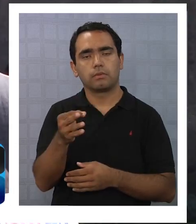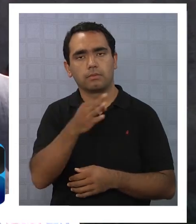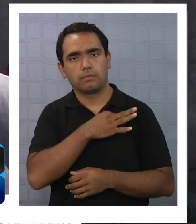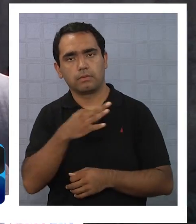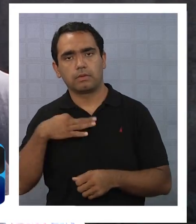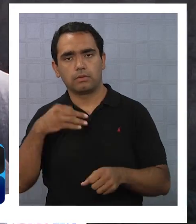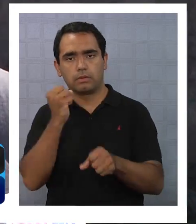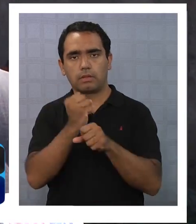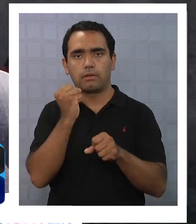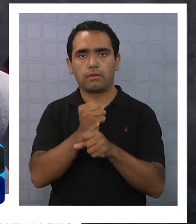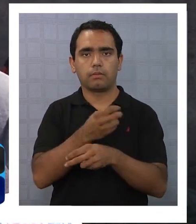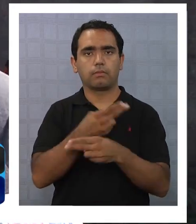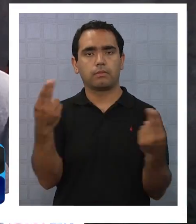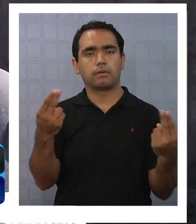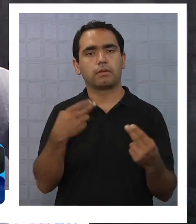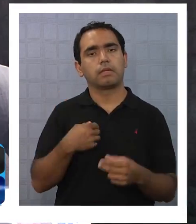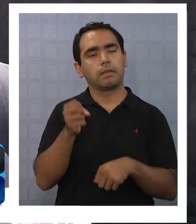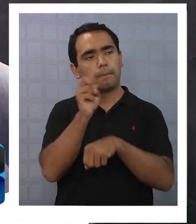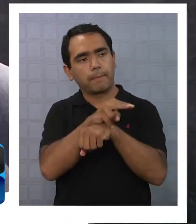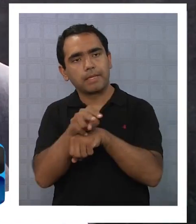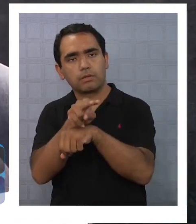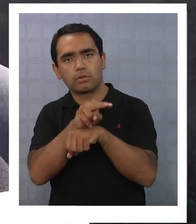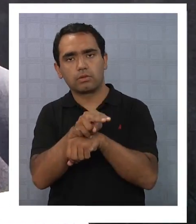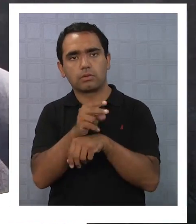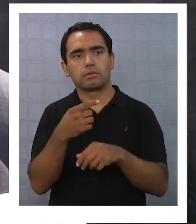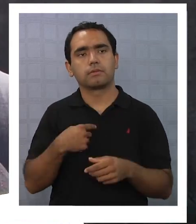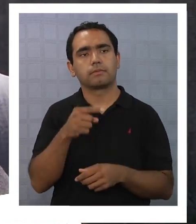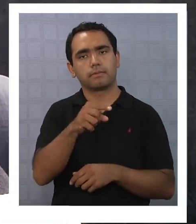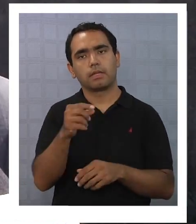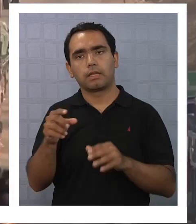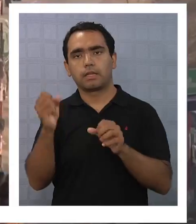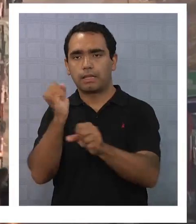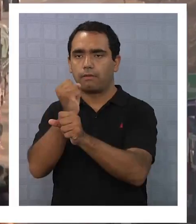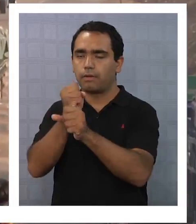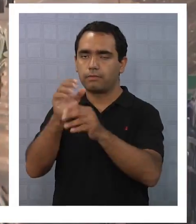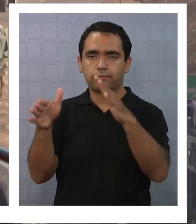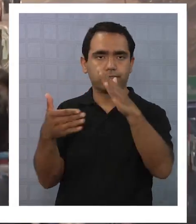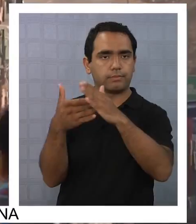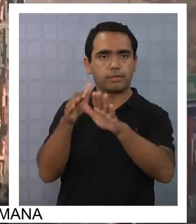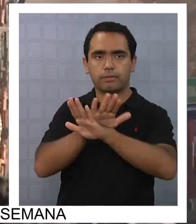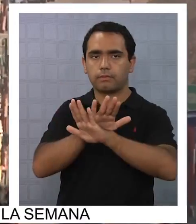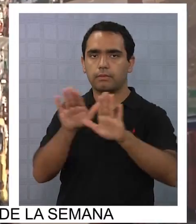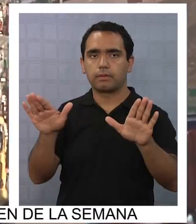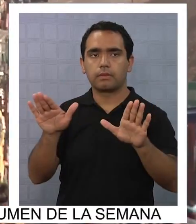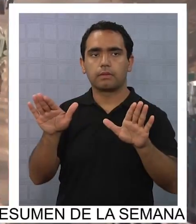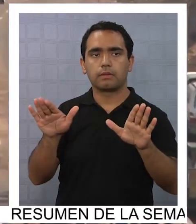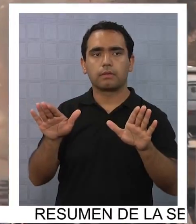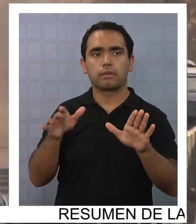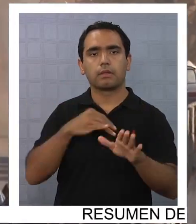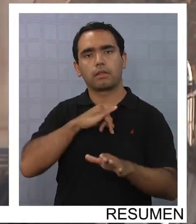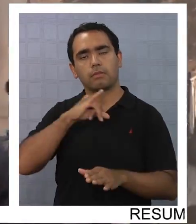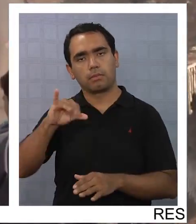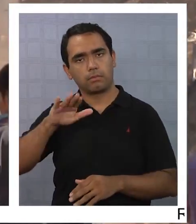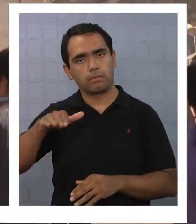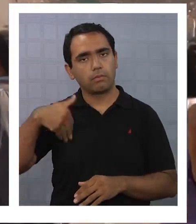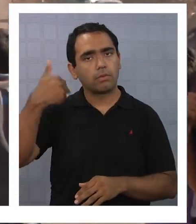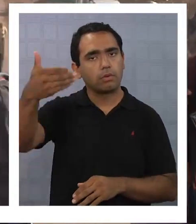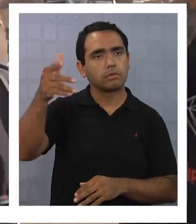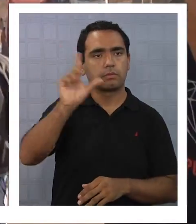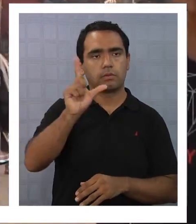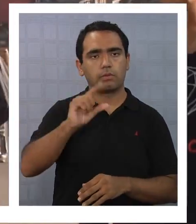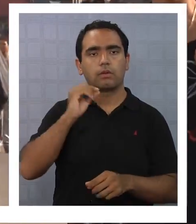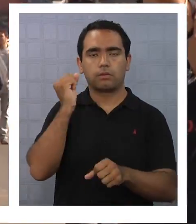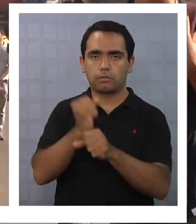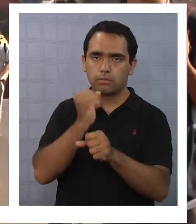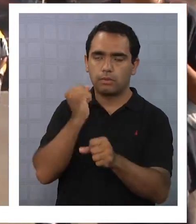Seremi de Obras Públicas, el Seremi de Transporte, el Inspector Fiscal. Las obras van a ser detenidas, se van a paralizar para retomarla el próximo lunes, de tal